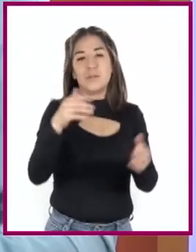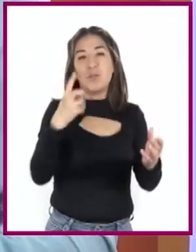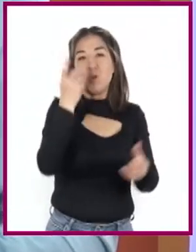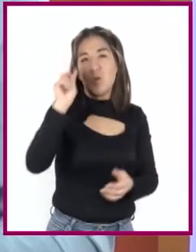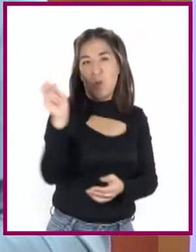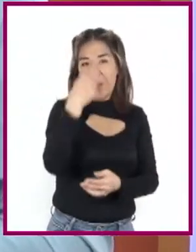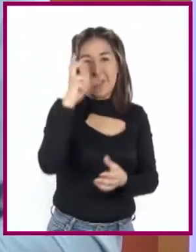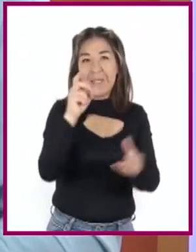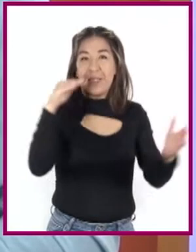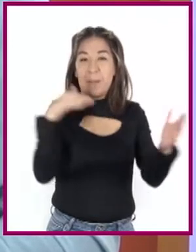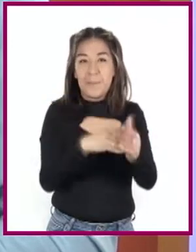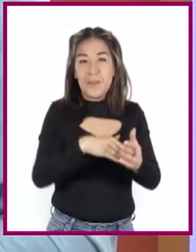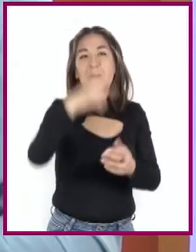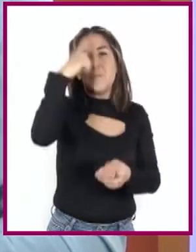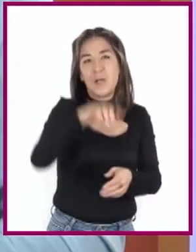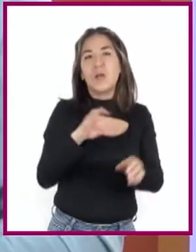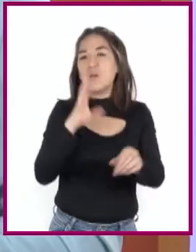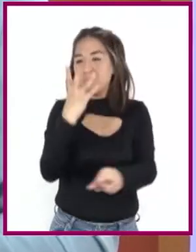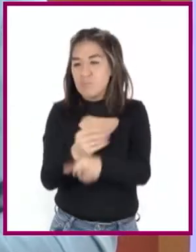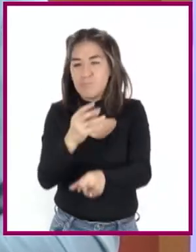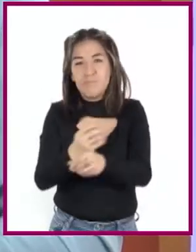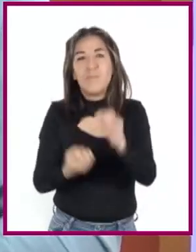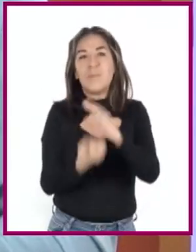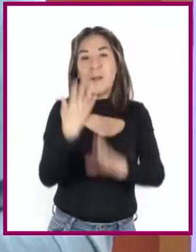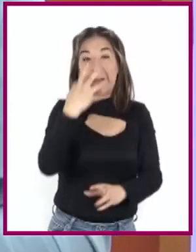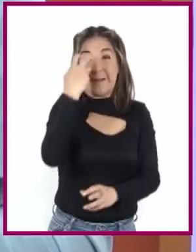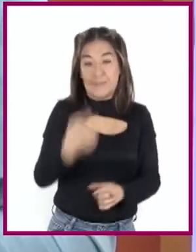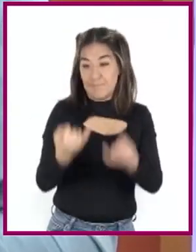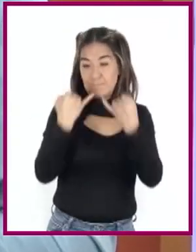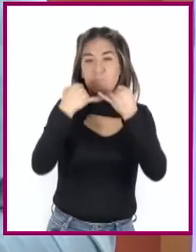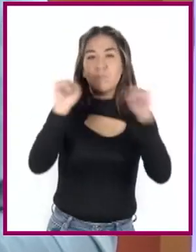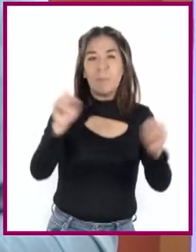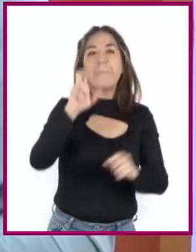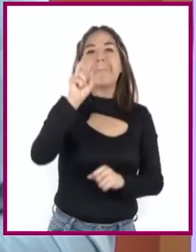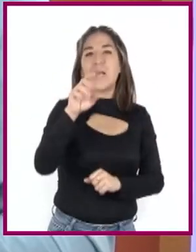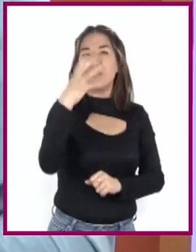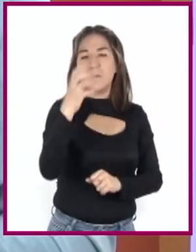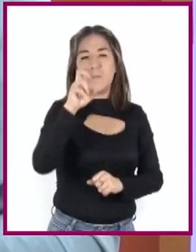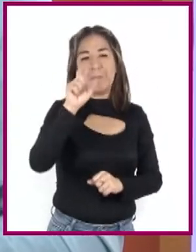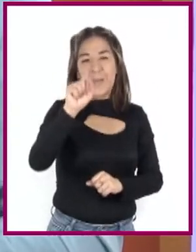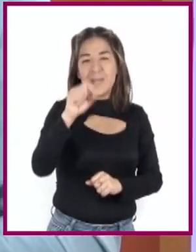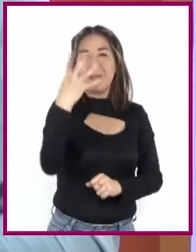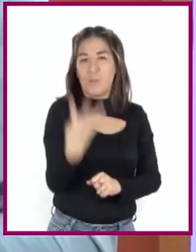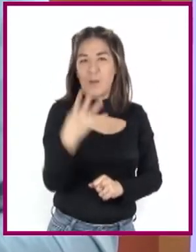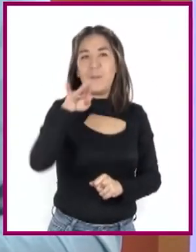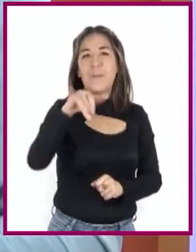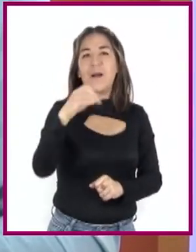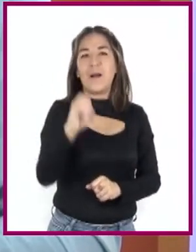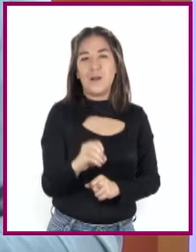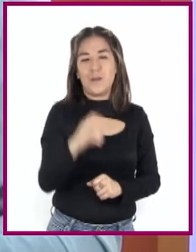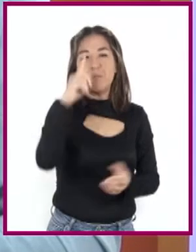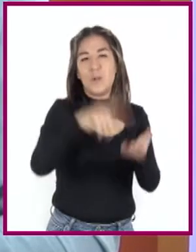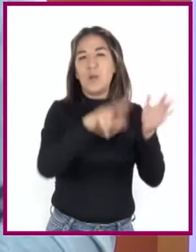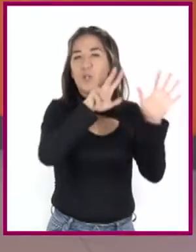entre Washington y Baltimore, la cual se inauguró el 24 de mayo de